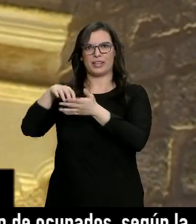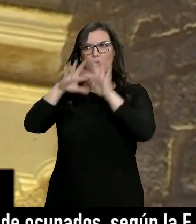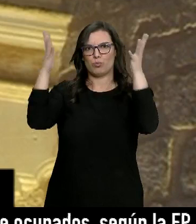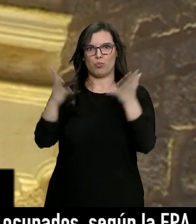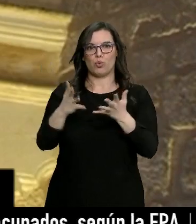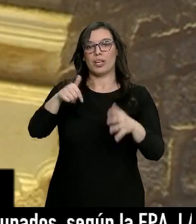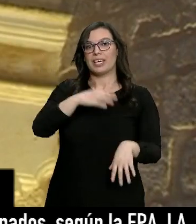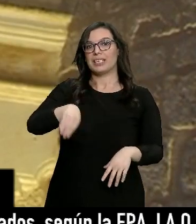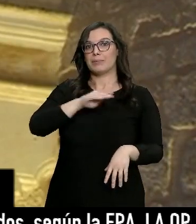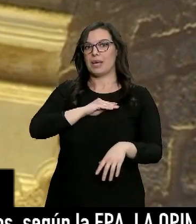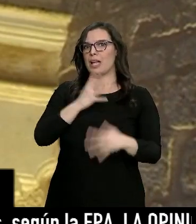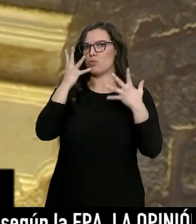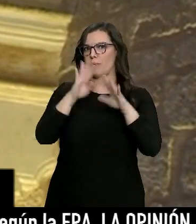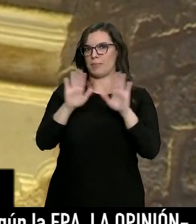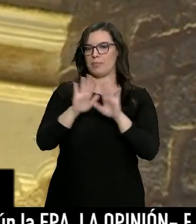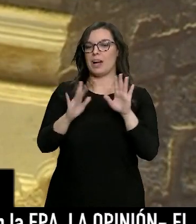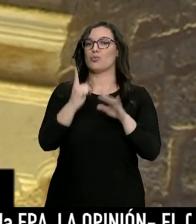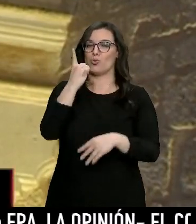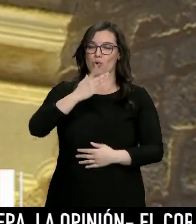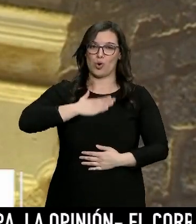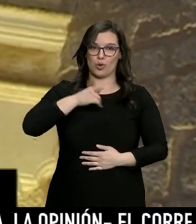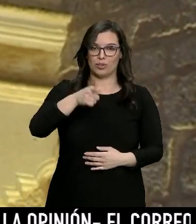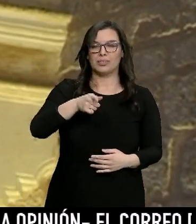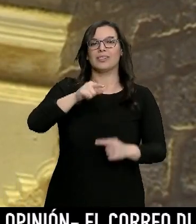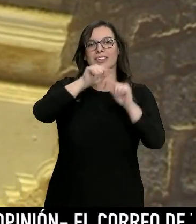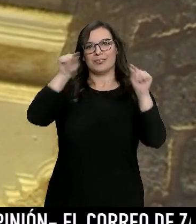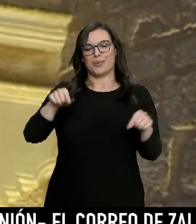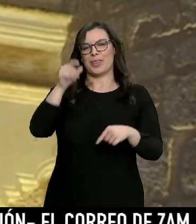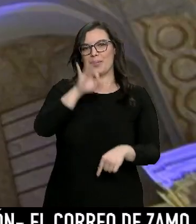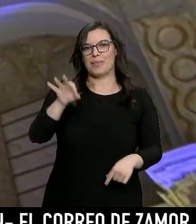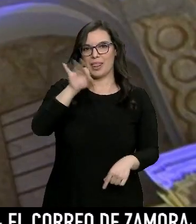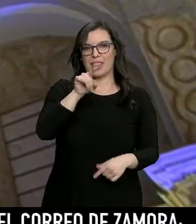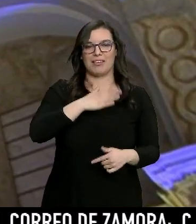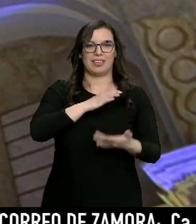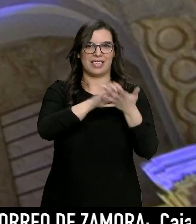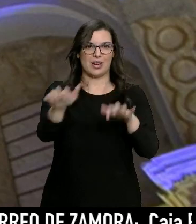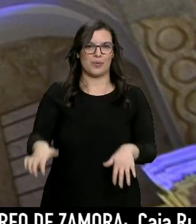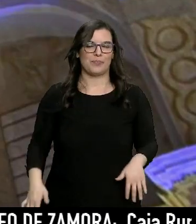España solamente hay 9 y uno de ellos está en nuestra comunidad.